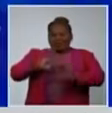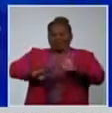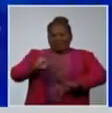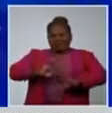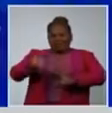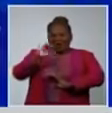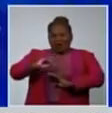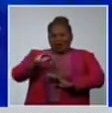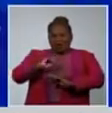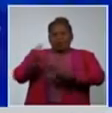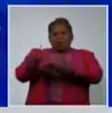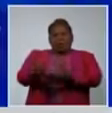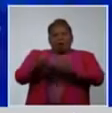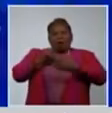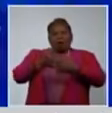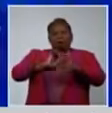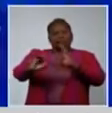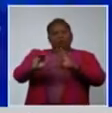exposición